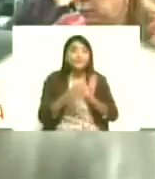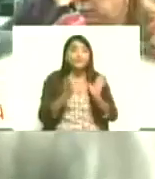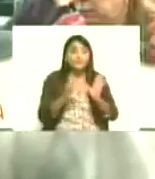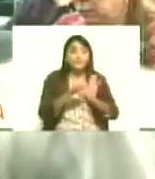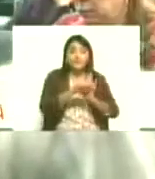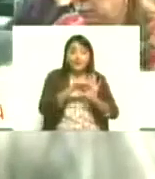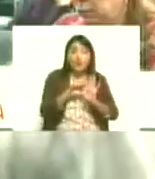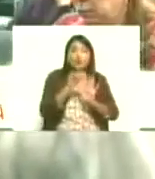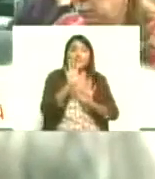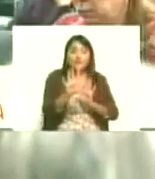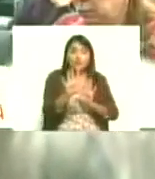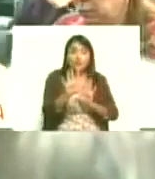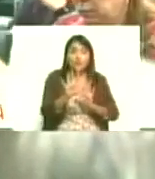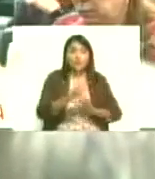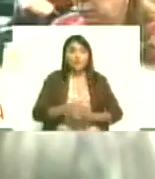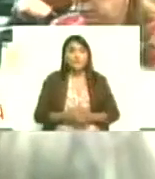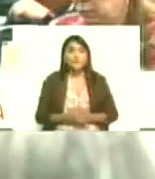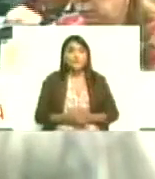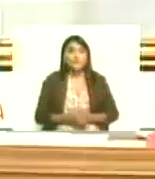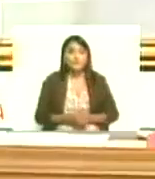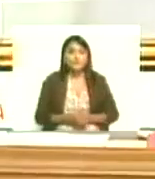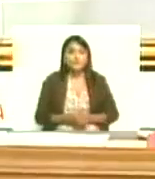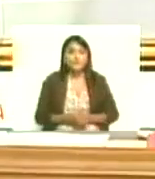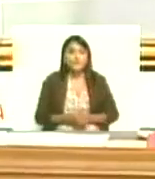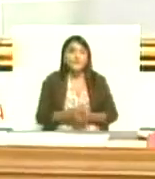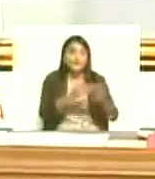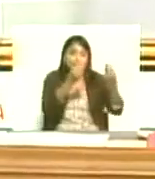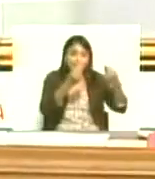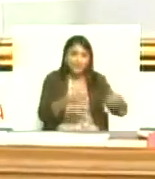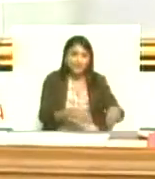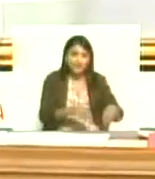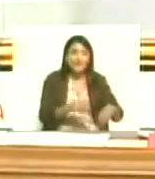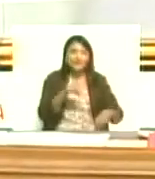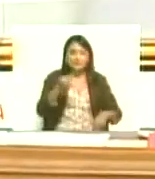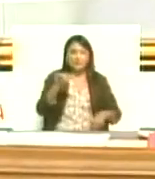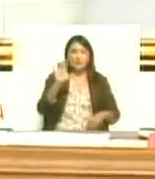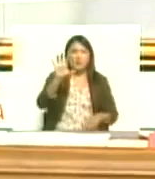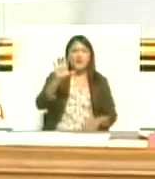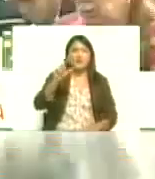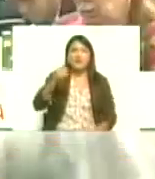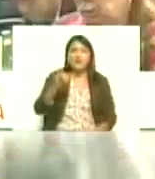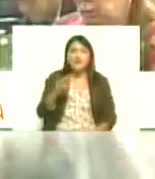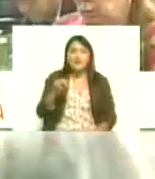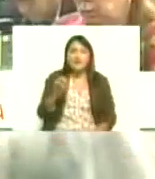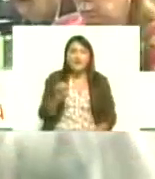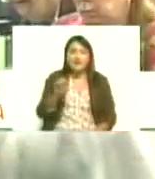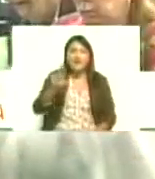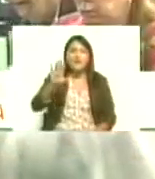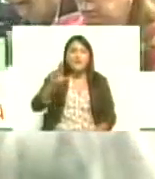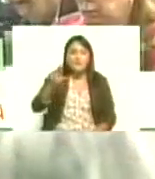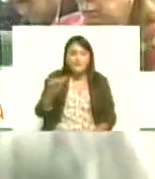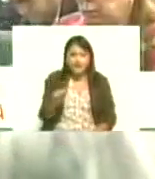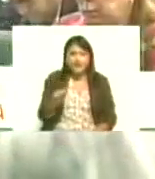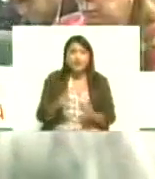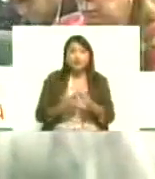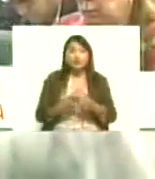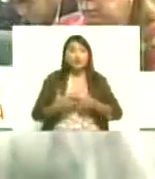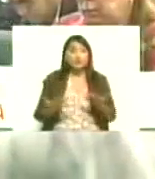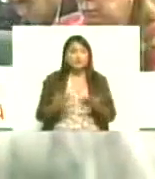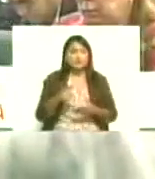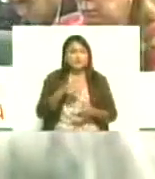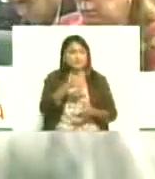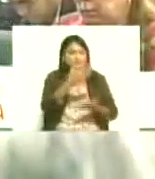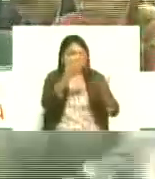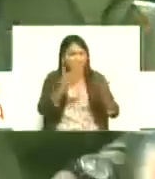El artículo 5 del Tratado de Ginebra. De tal manera que esta insolencia,